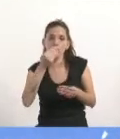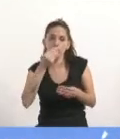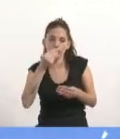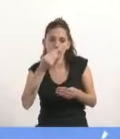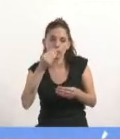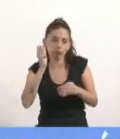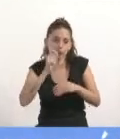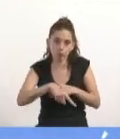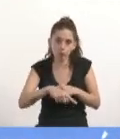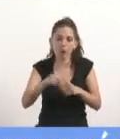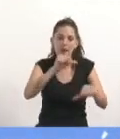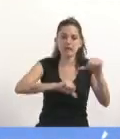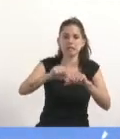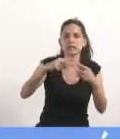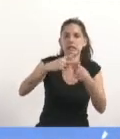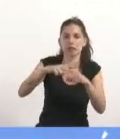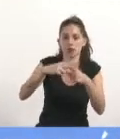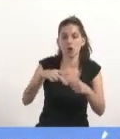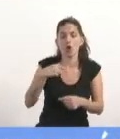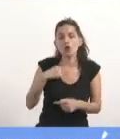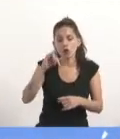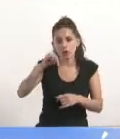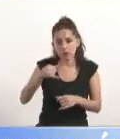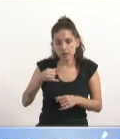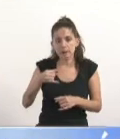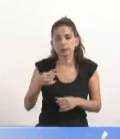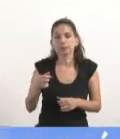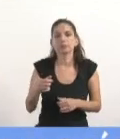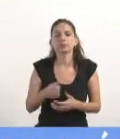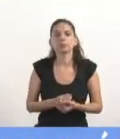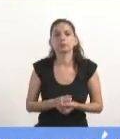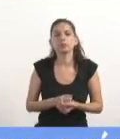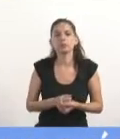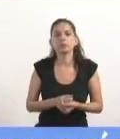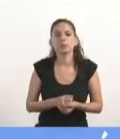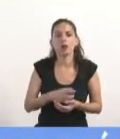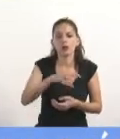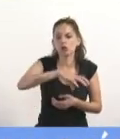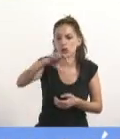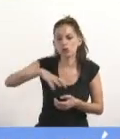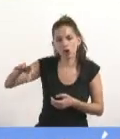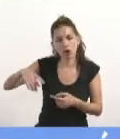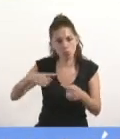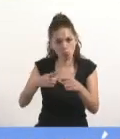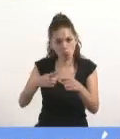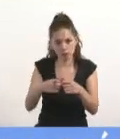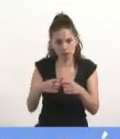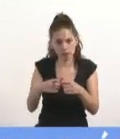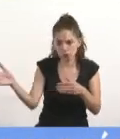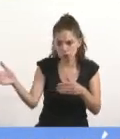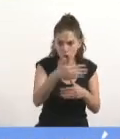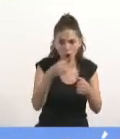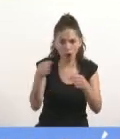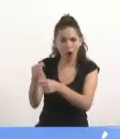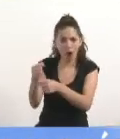y tecnología. Yo también rescato que todos los sectores políticos estemos de acuerdo,